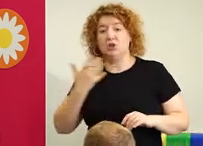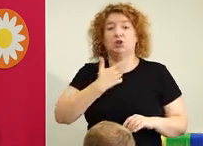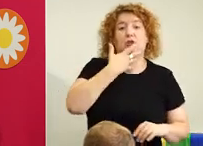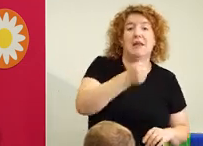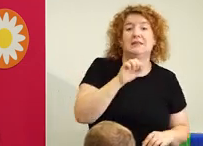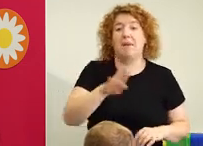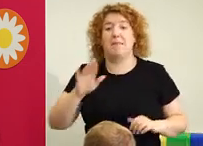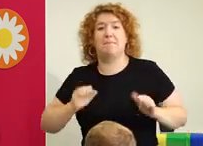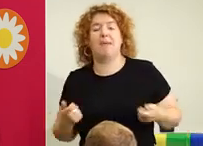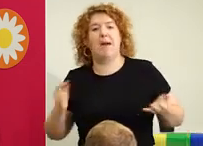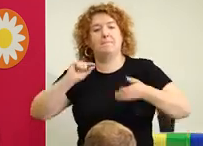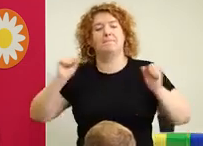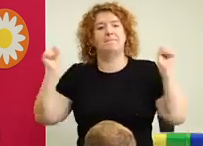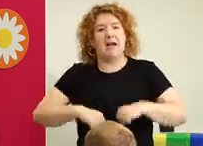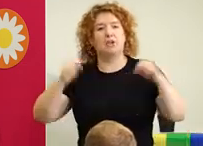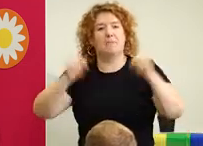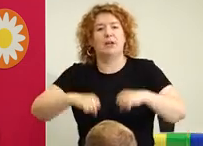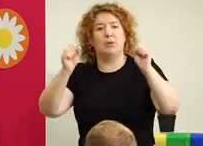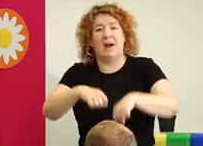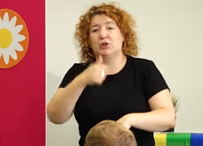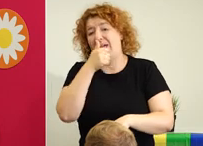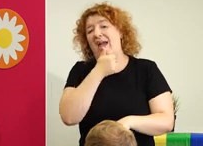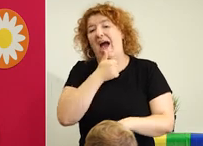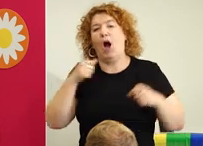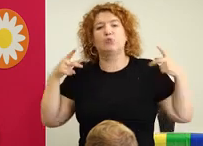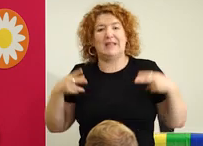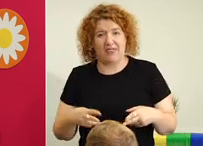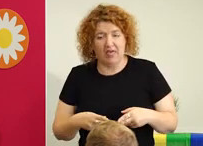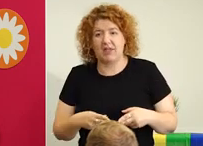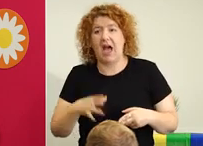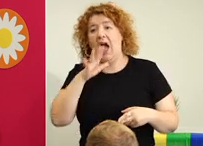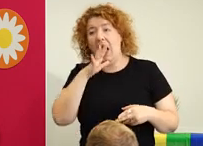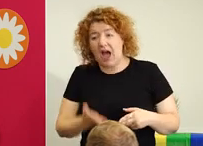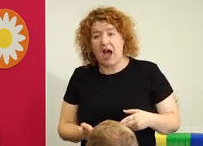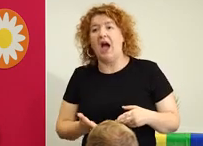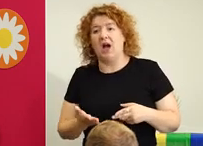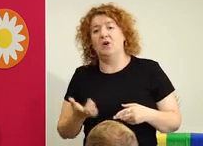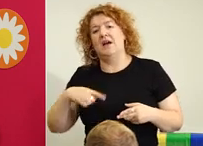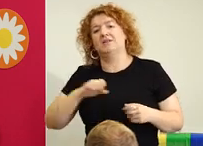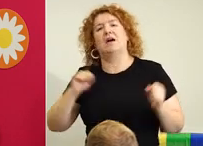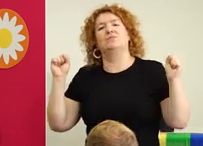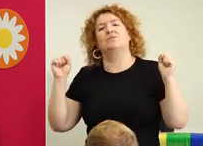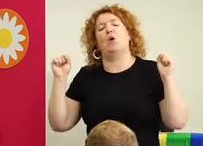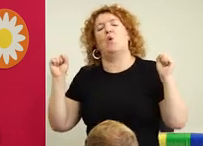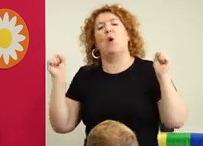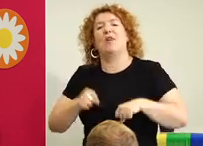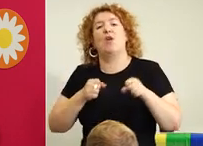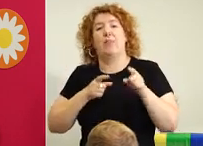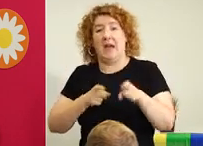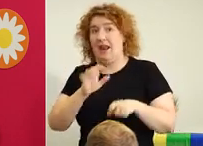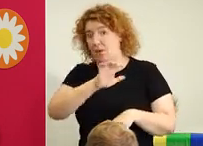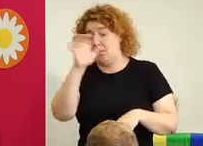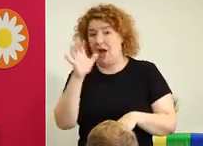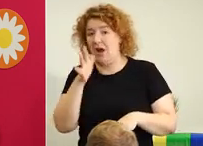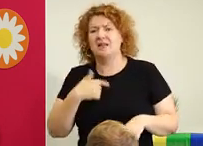y populares pactaron una gran coalición de austeridad, hoy están pactando una gran coalición de guerra. En Europa acaban de decidir quiénes